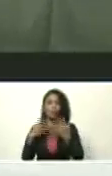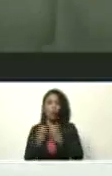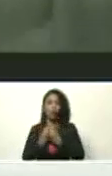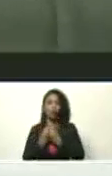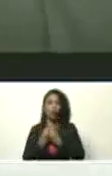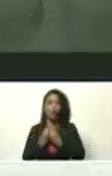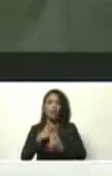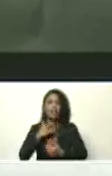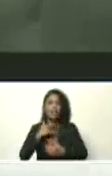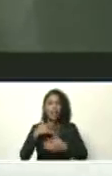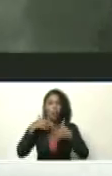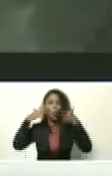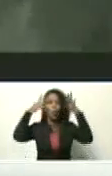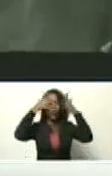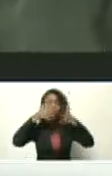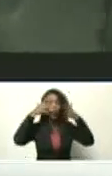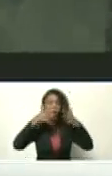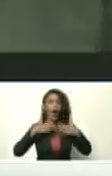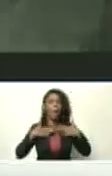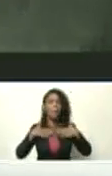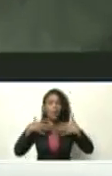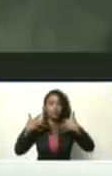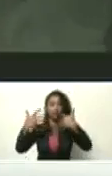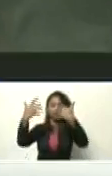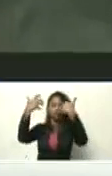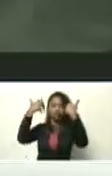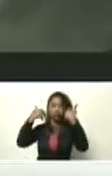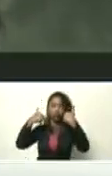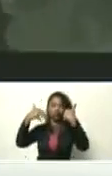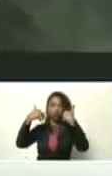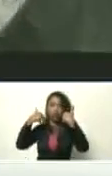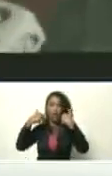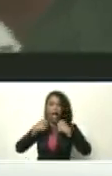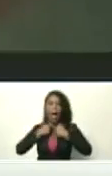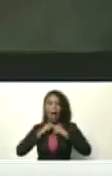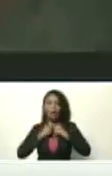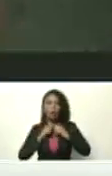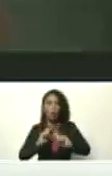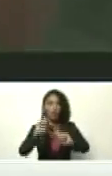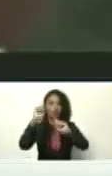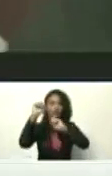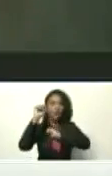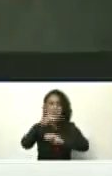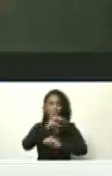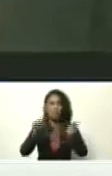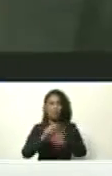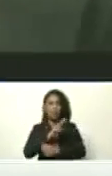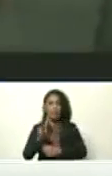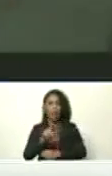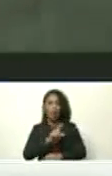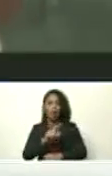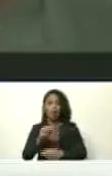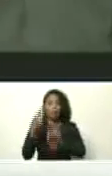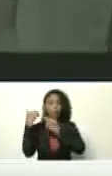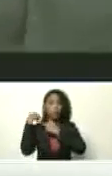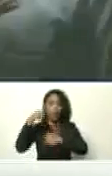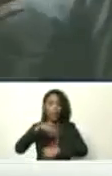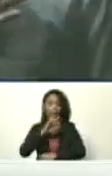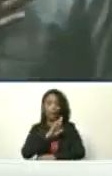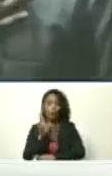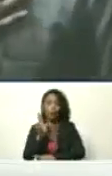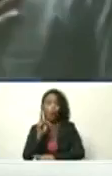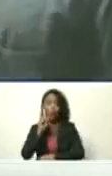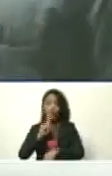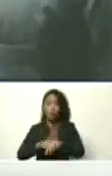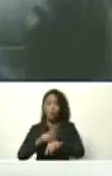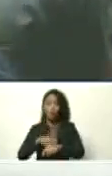sus consejos diarios. Aristóbulo asumió la vicepresidencia ejecutiva de la República en un momento